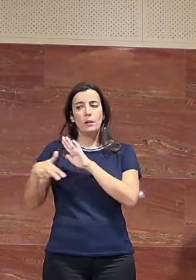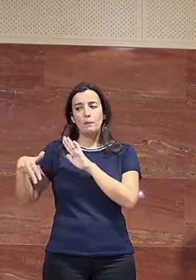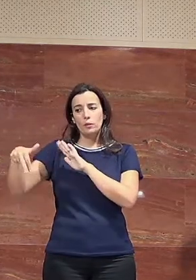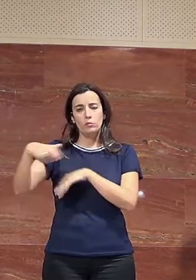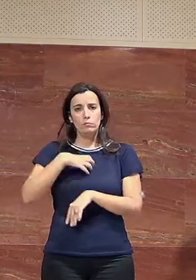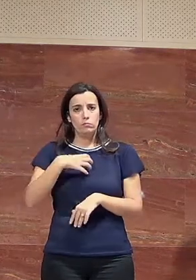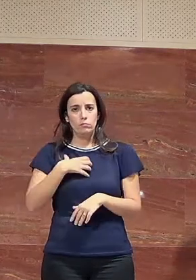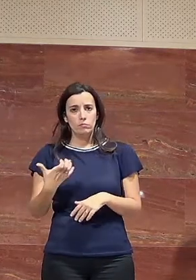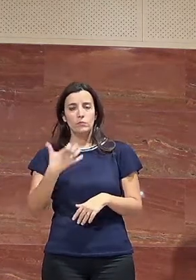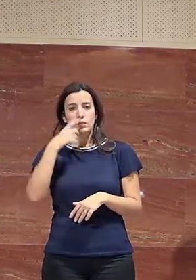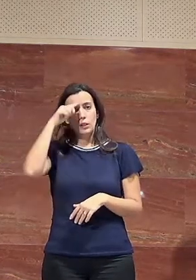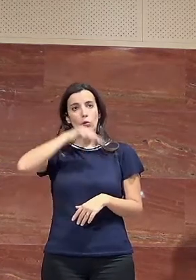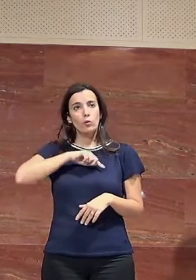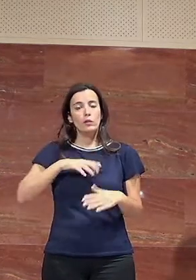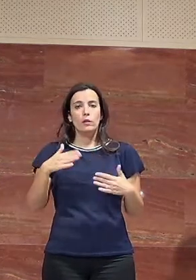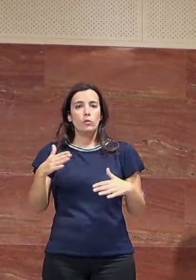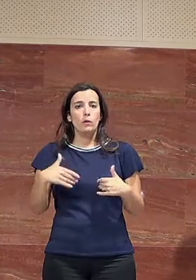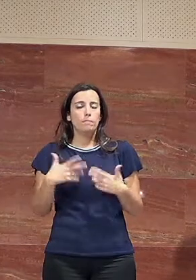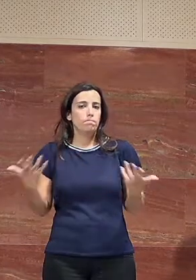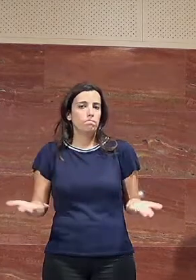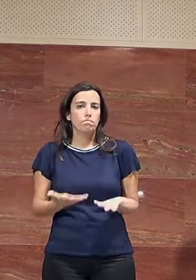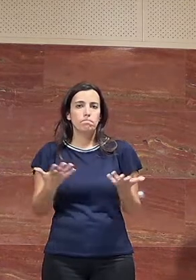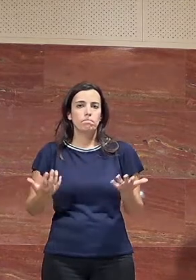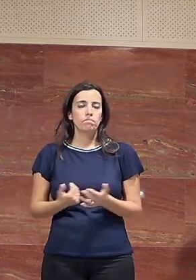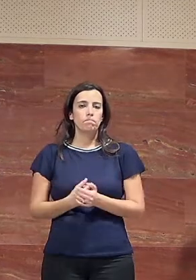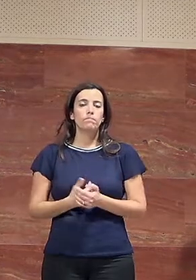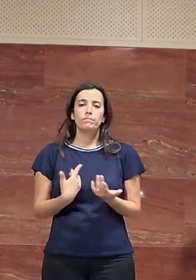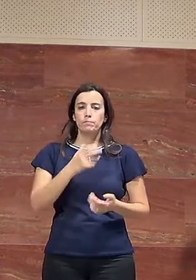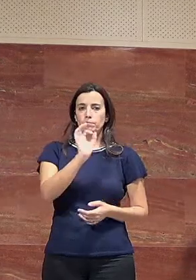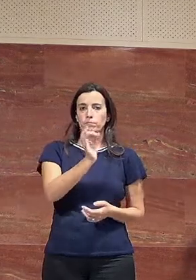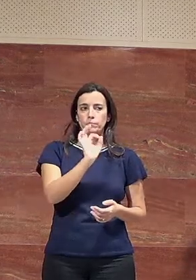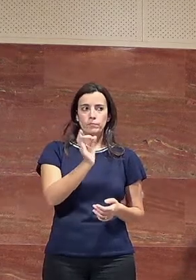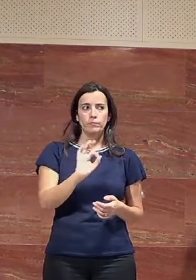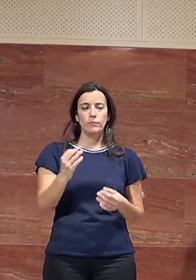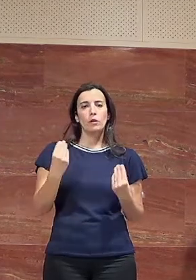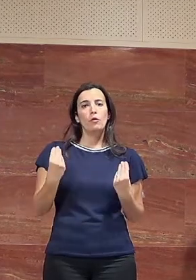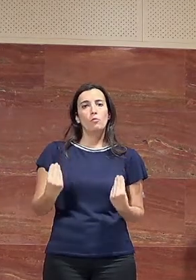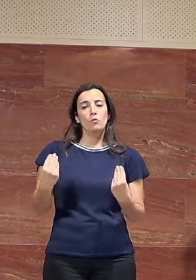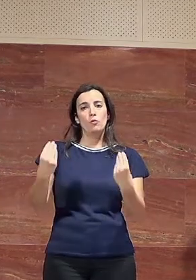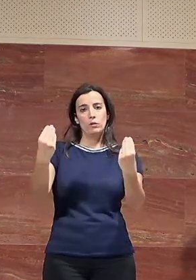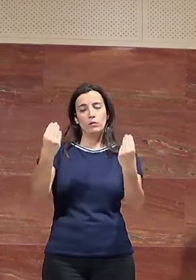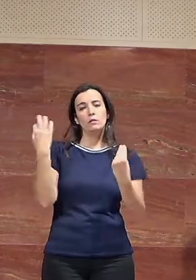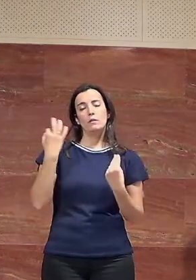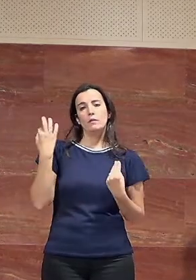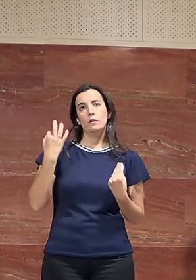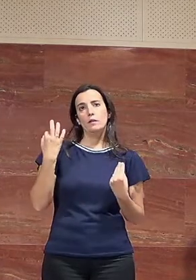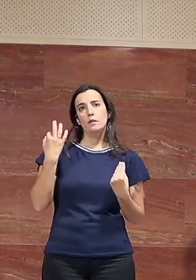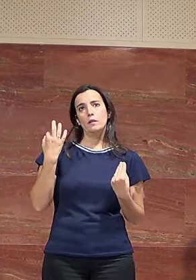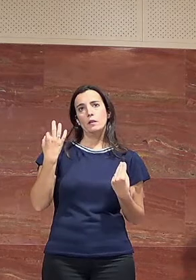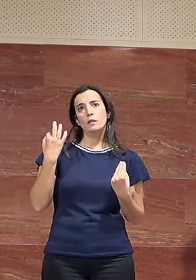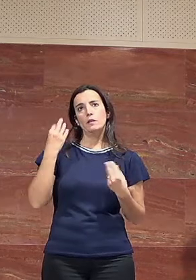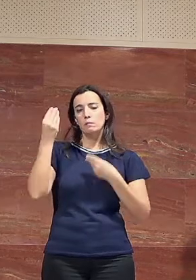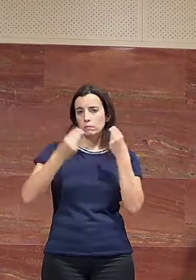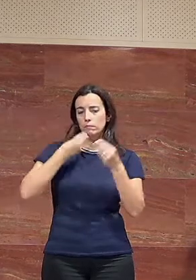pues no existe esa conciencia en el conductor. Entonces, efectivamente, los volardos hay que considerarlos en cada caso,